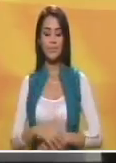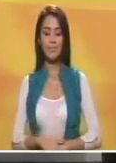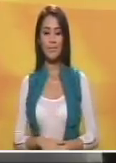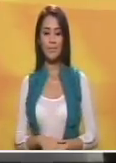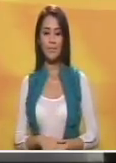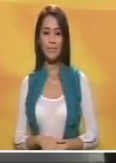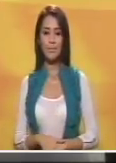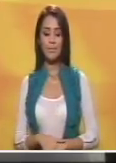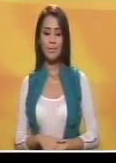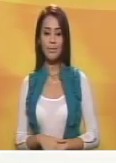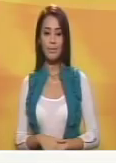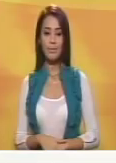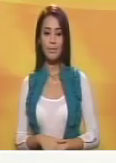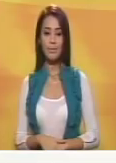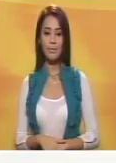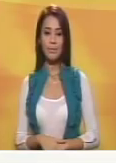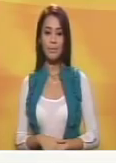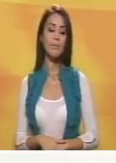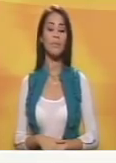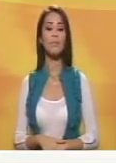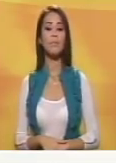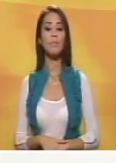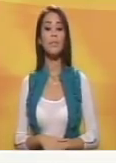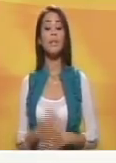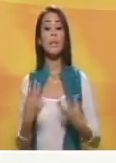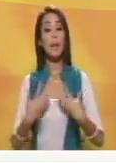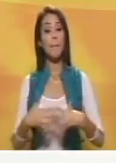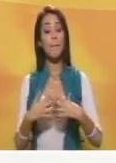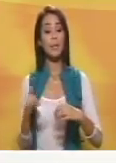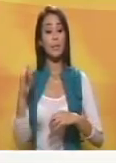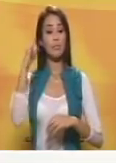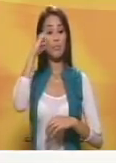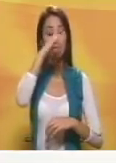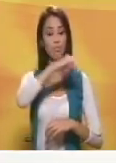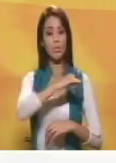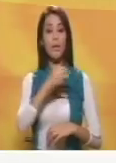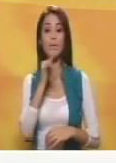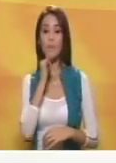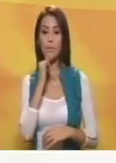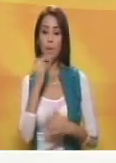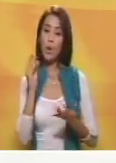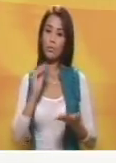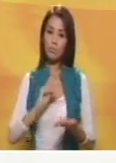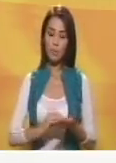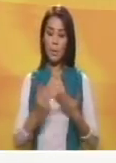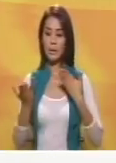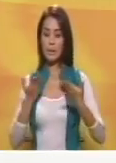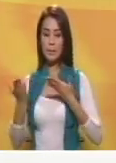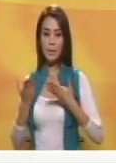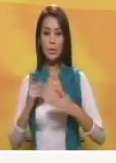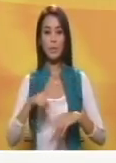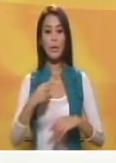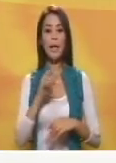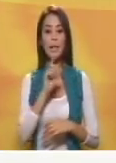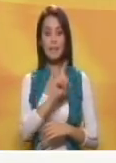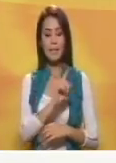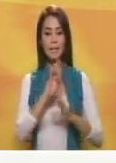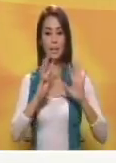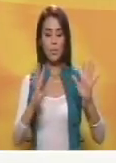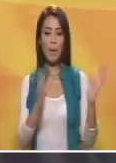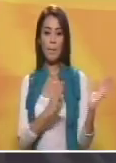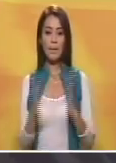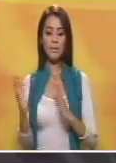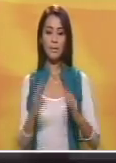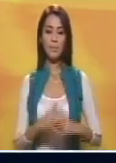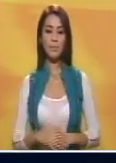Noticiero Venevisión. La aerolínea venezolana Acerca Airlines anunció que reanudará los servicios a partir del próximo 19 de